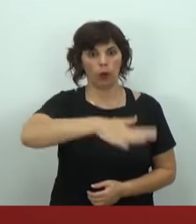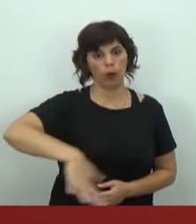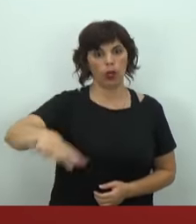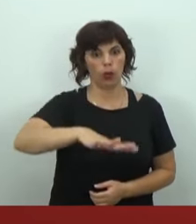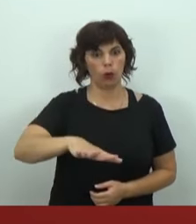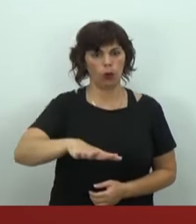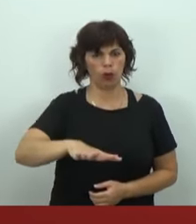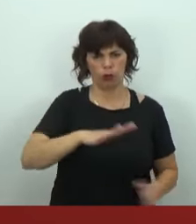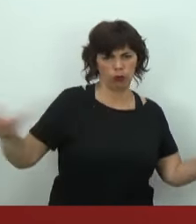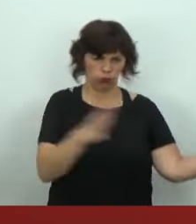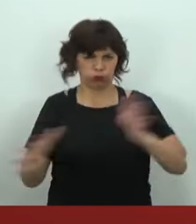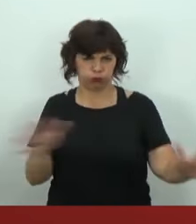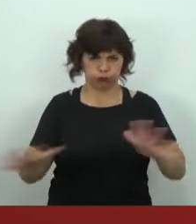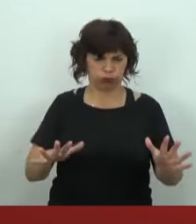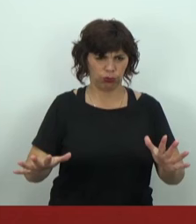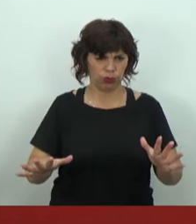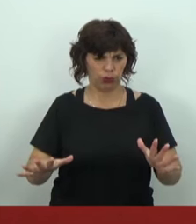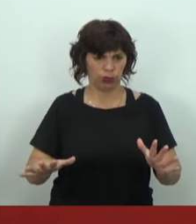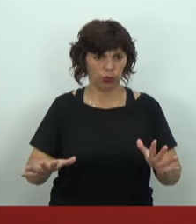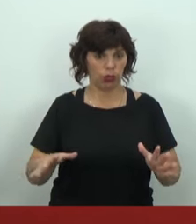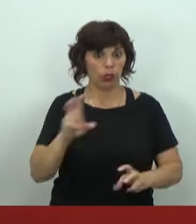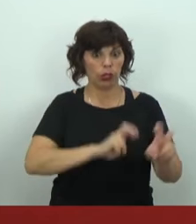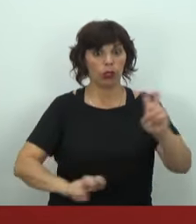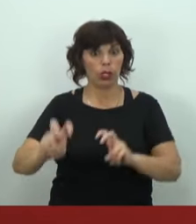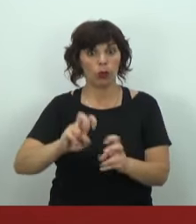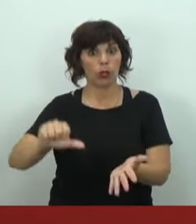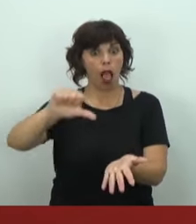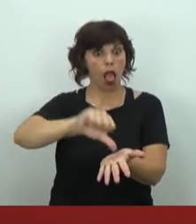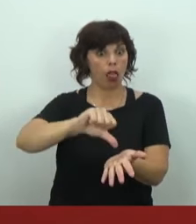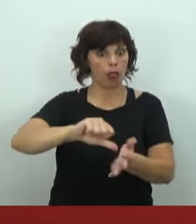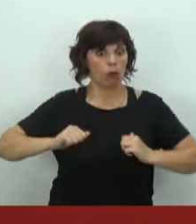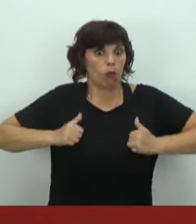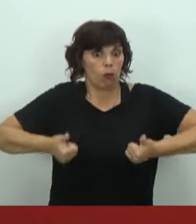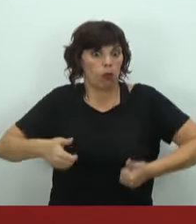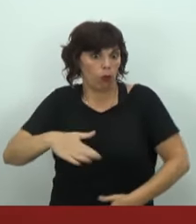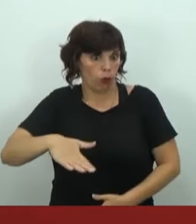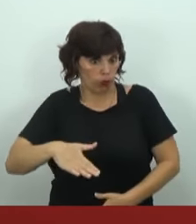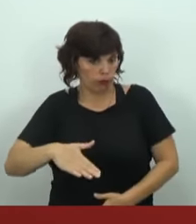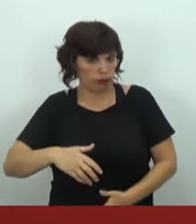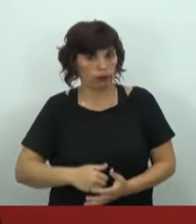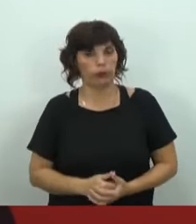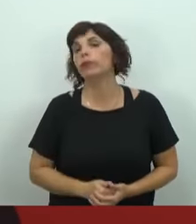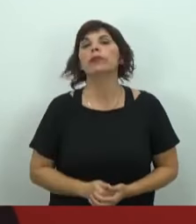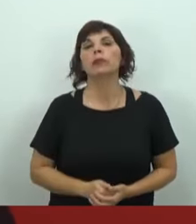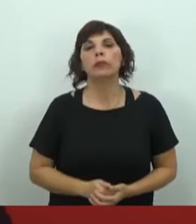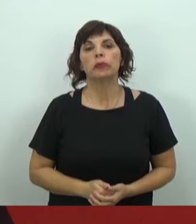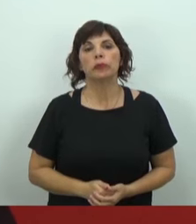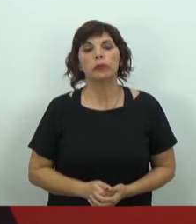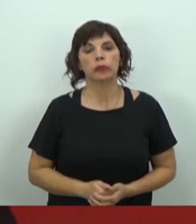se busca donde fue el epicentro, el centro de todo. El epicentro. de donde todo